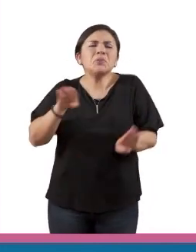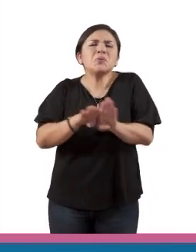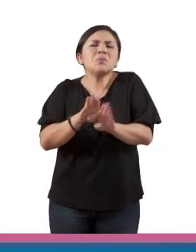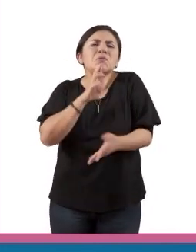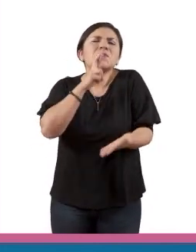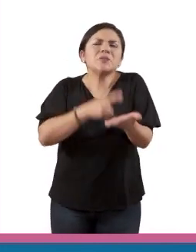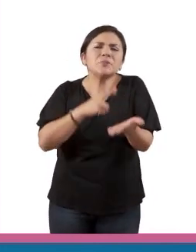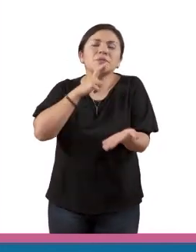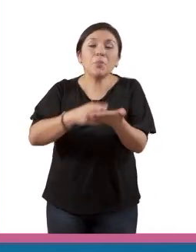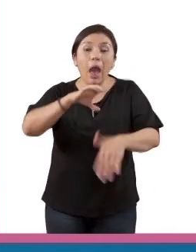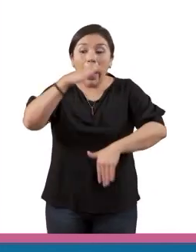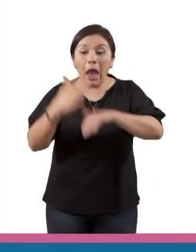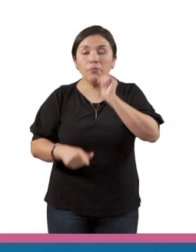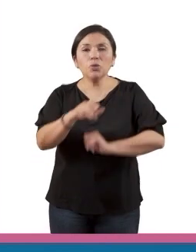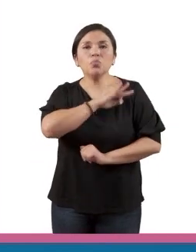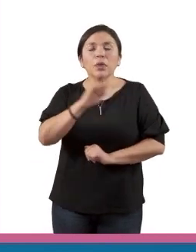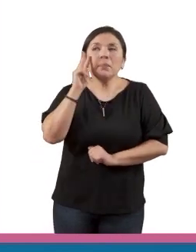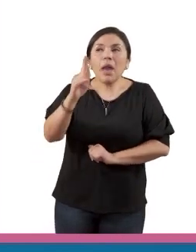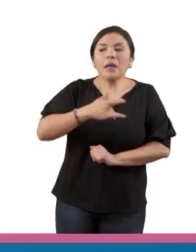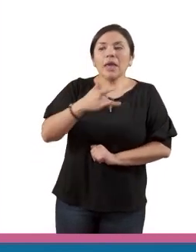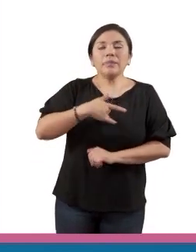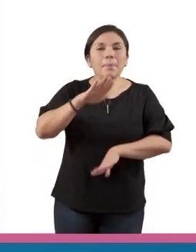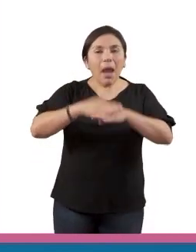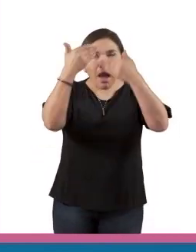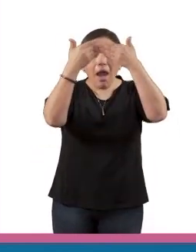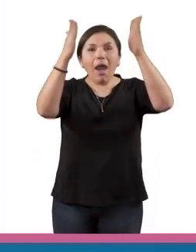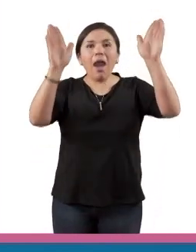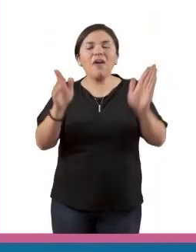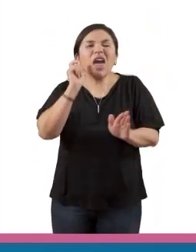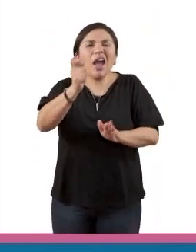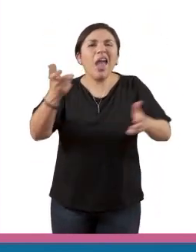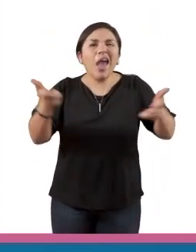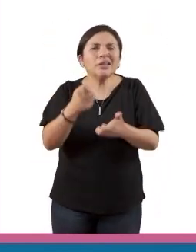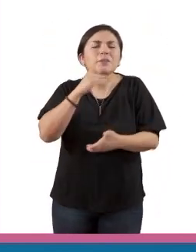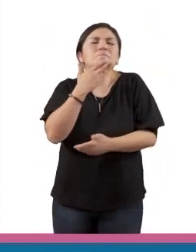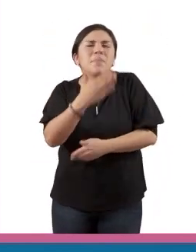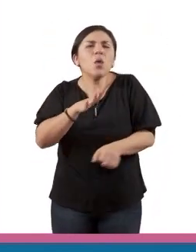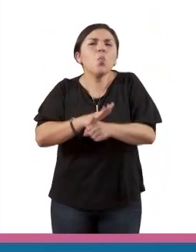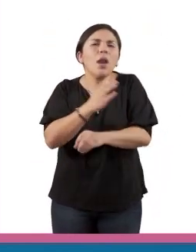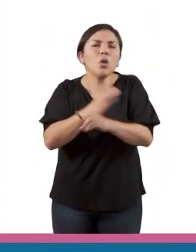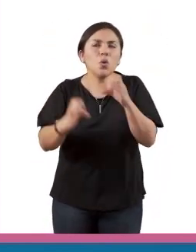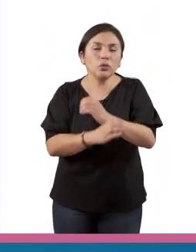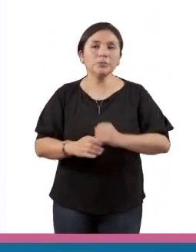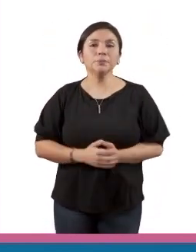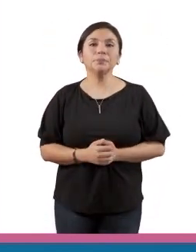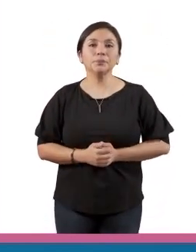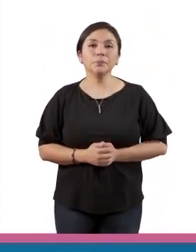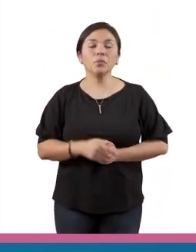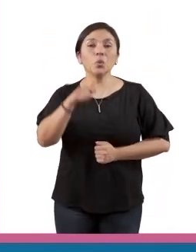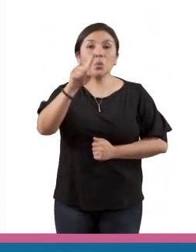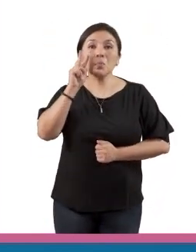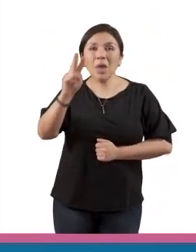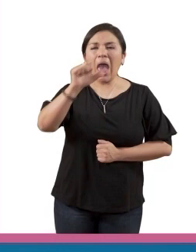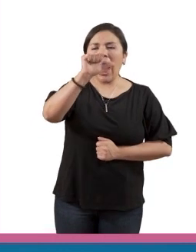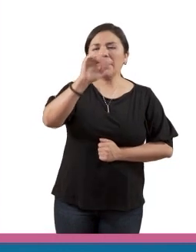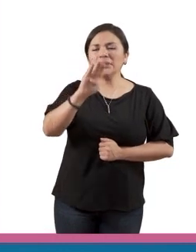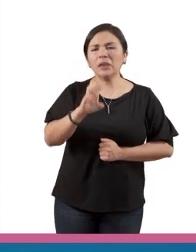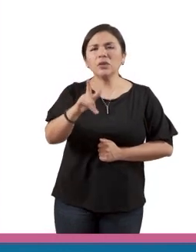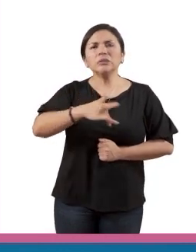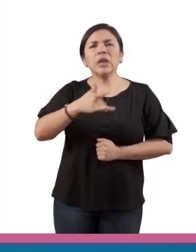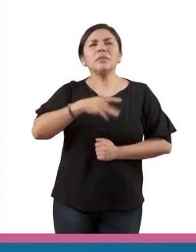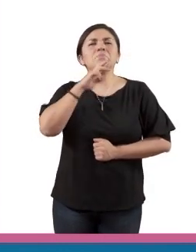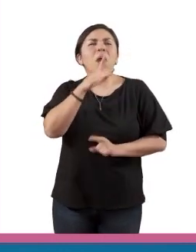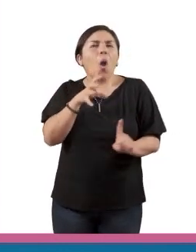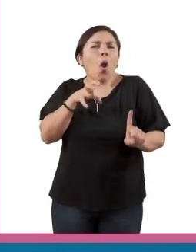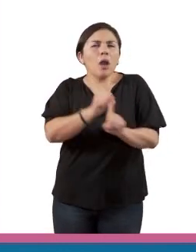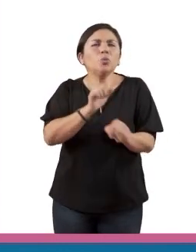resultados para que al final tengas una visión más amplia de lo que haces bien. ¿Cuál de los siguientes incisos te describe